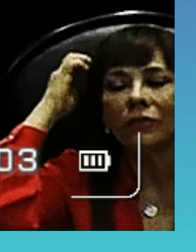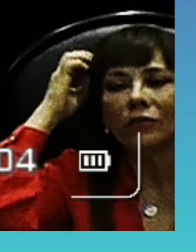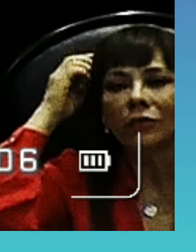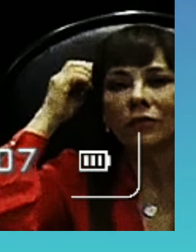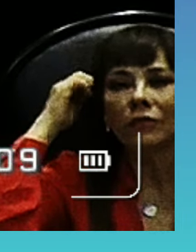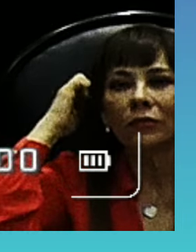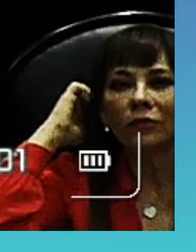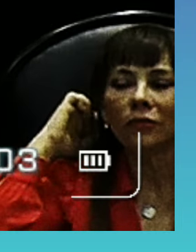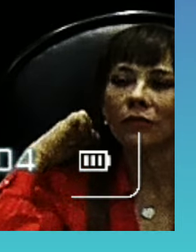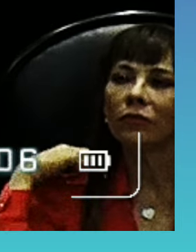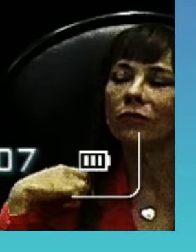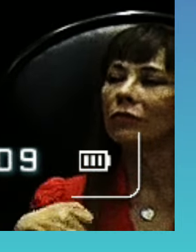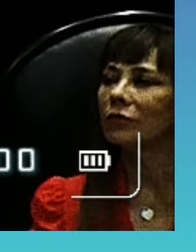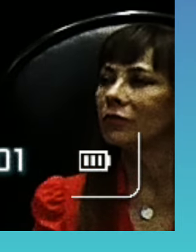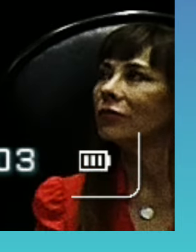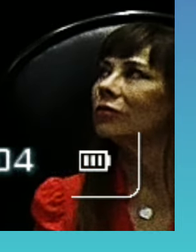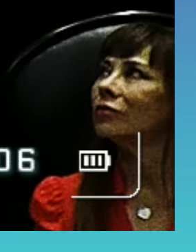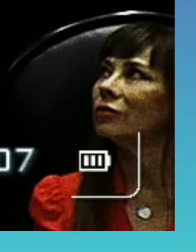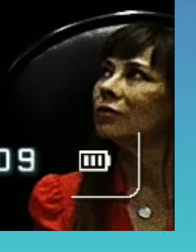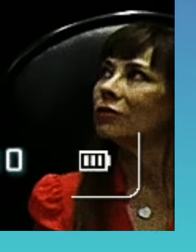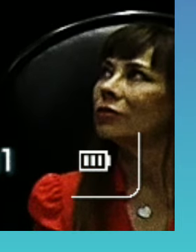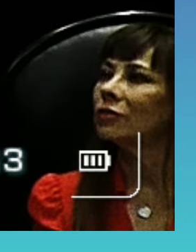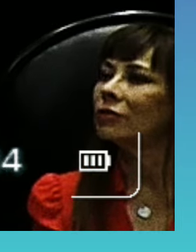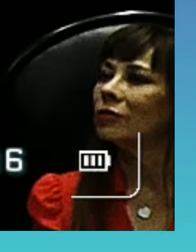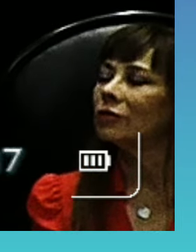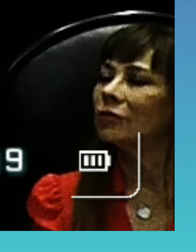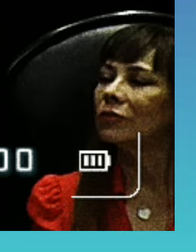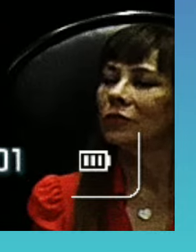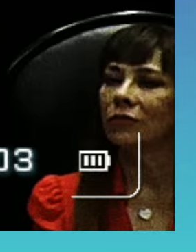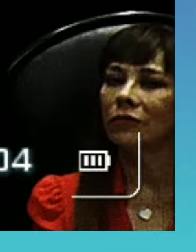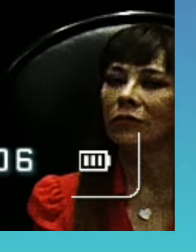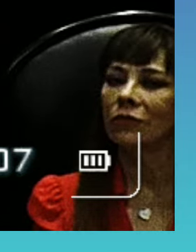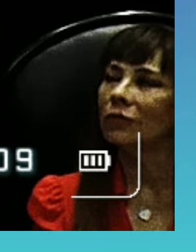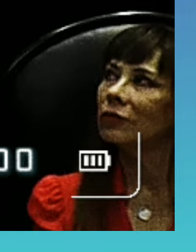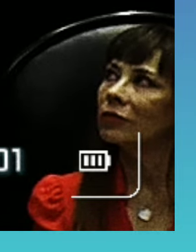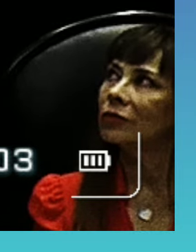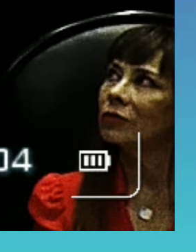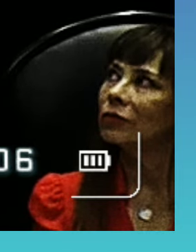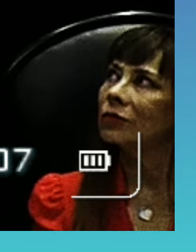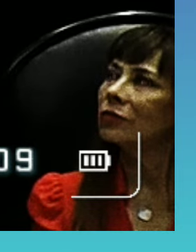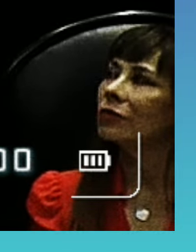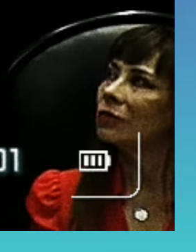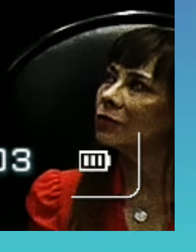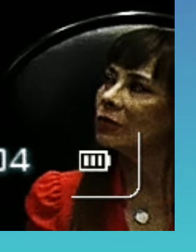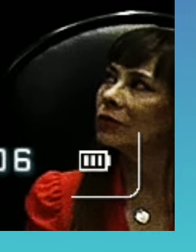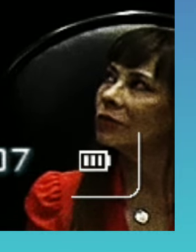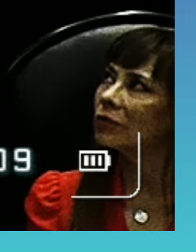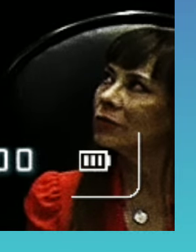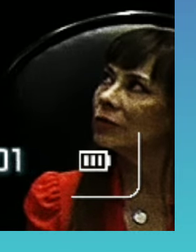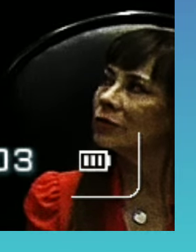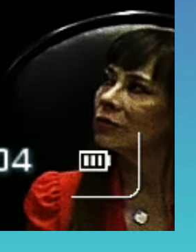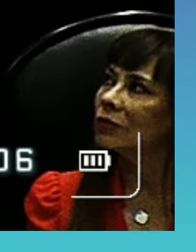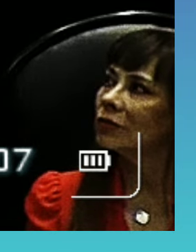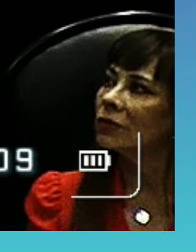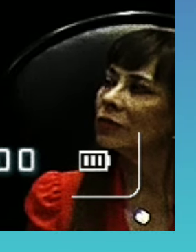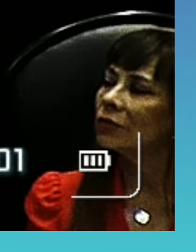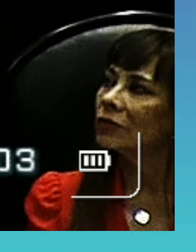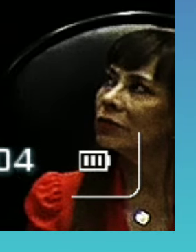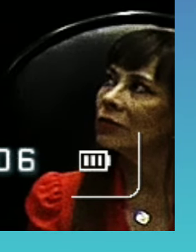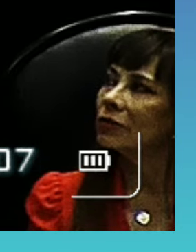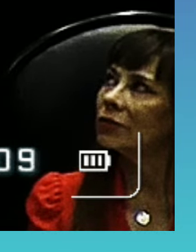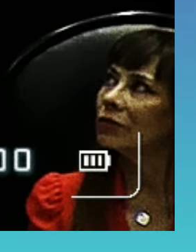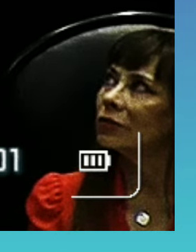sentirse avergonzados ante tal chicanada. En mi pueblo les llaman abogados